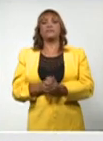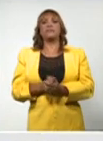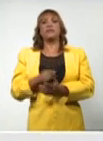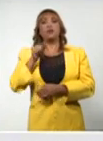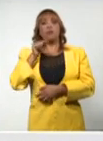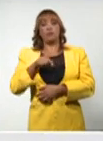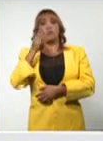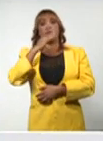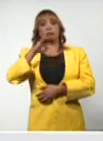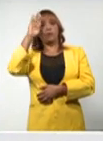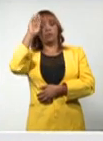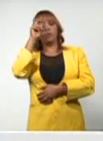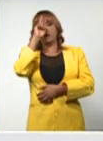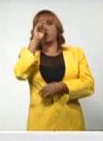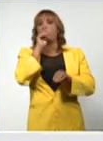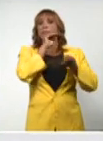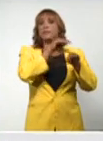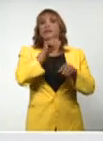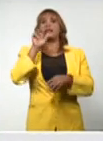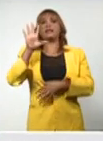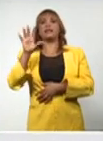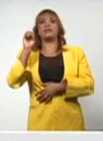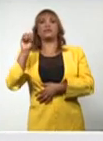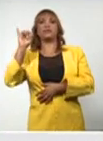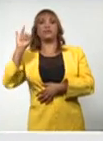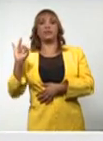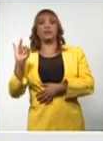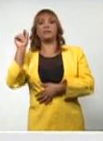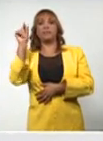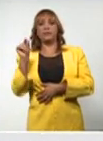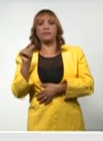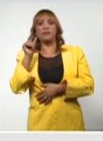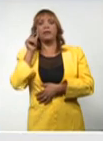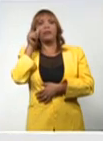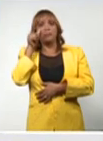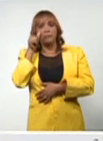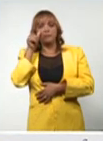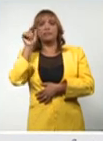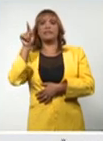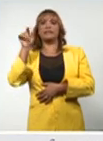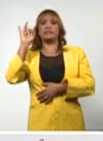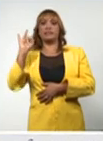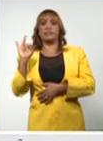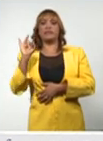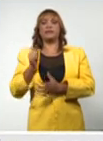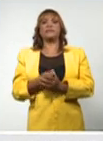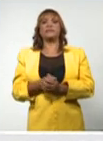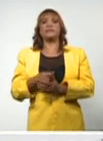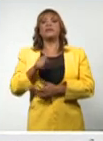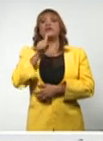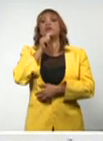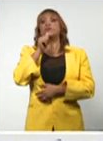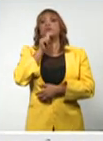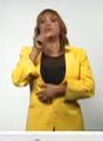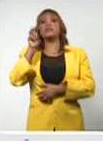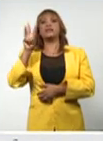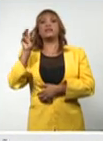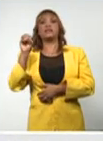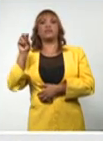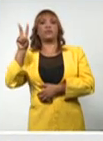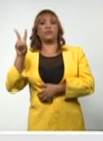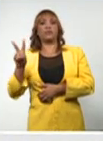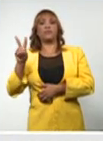en los hospitales 507 pacientes, en vigilancia 17, sospechosos 302